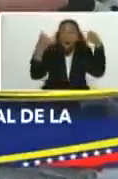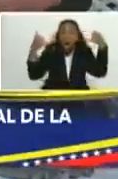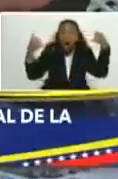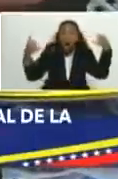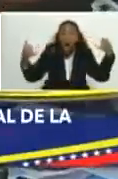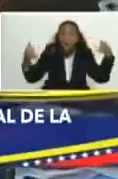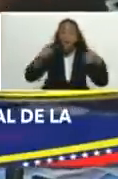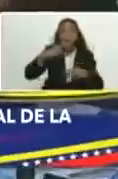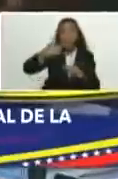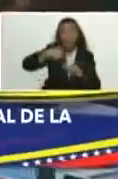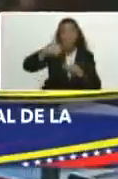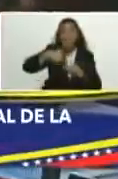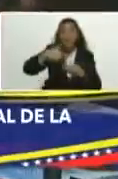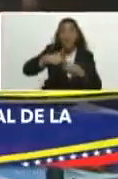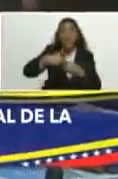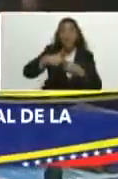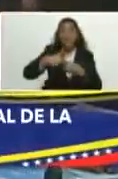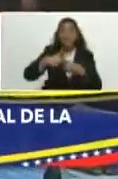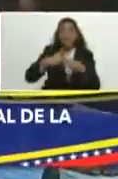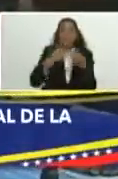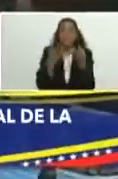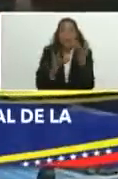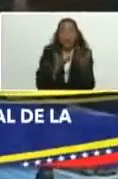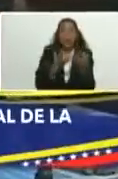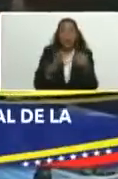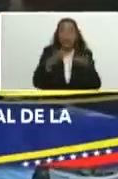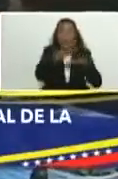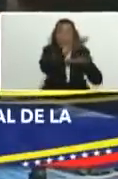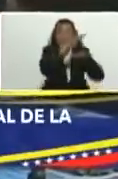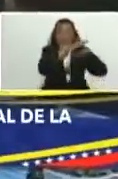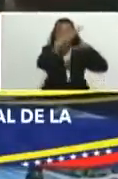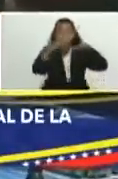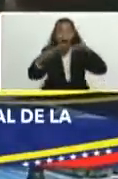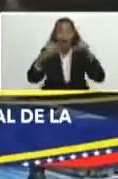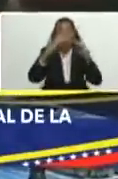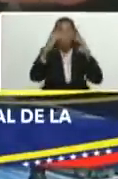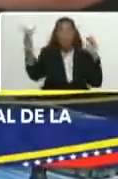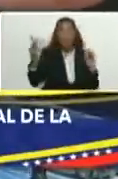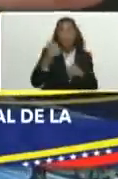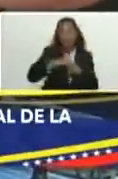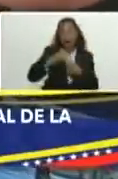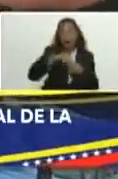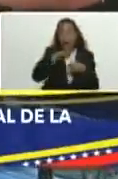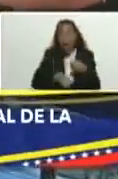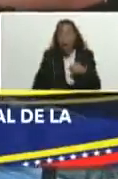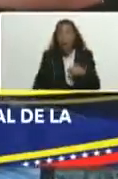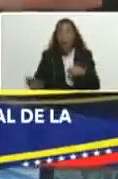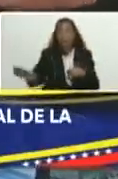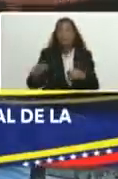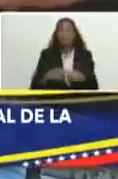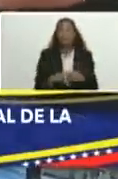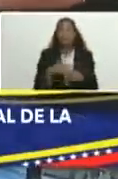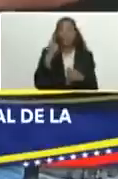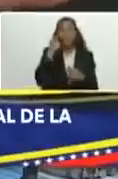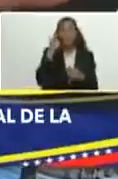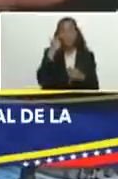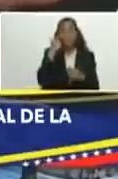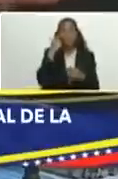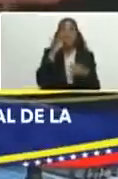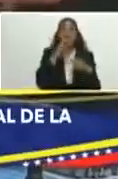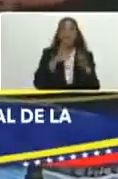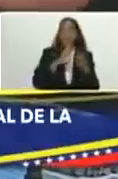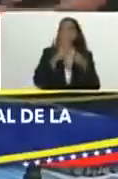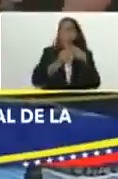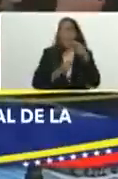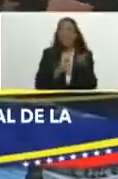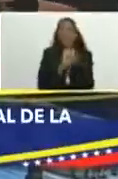que PDVSA energiza las gabarras en el lago de Maracaibo y es de aluminio. Este conductor lo va a hacer Cabelún y nosotros podemos terminar